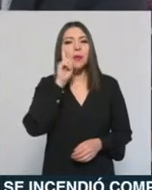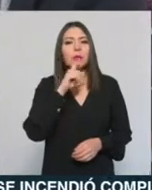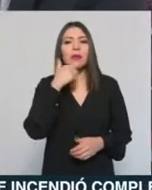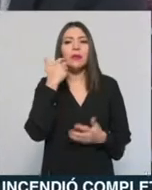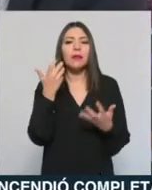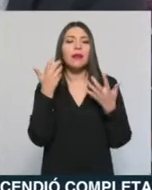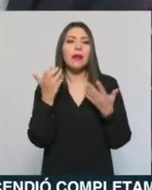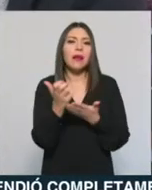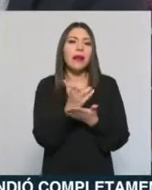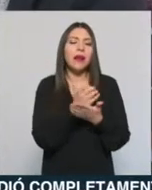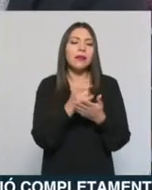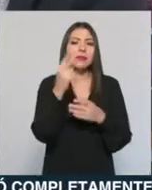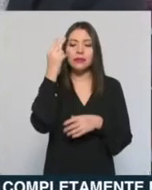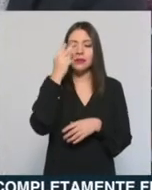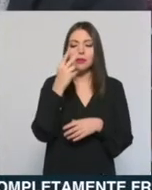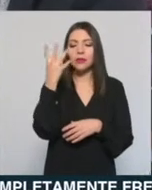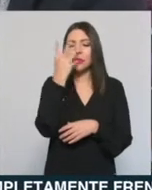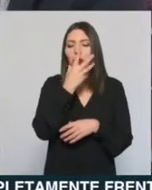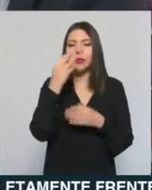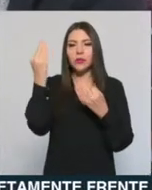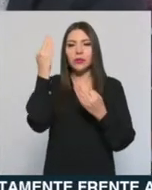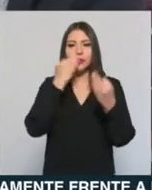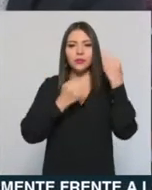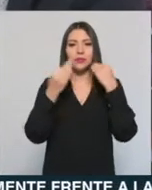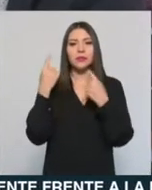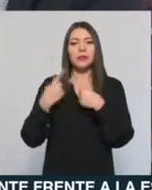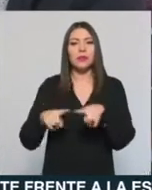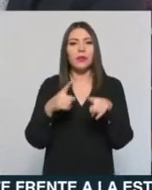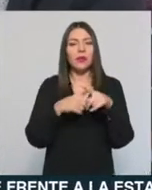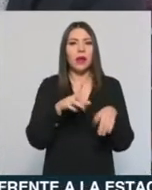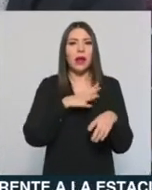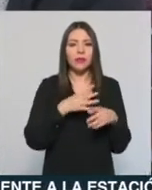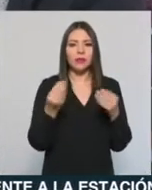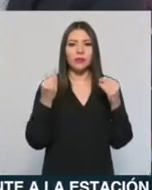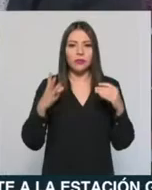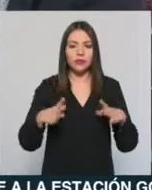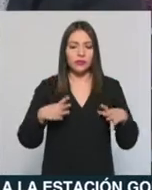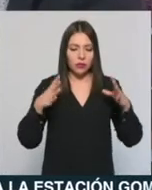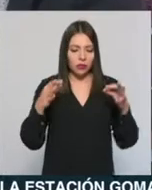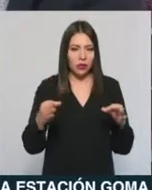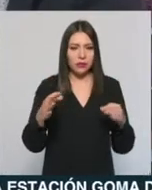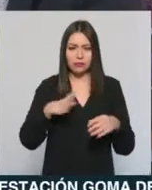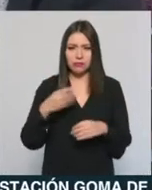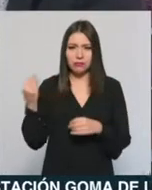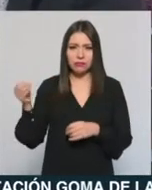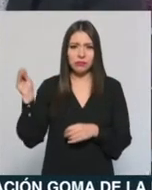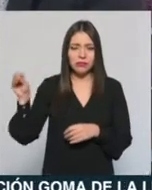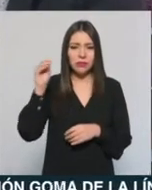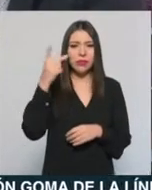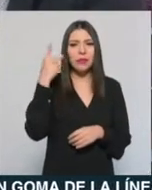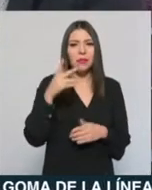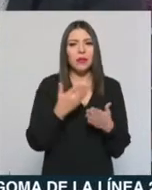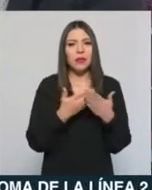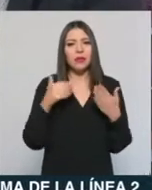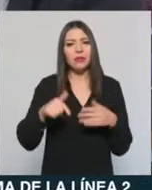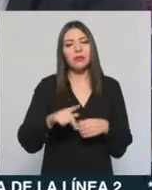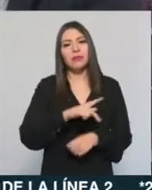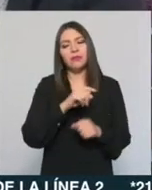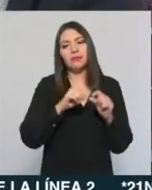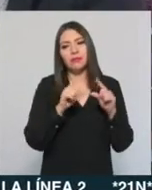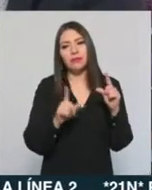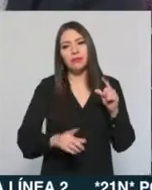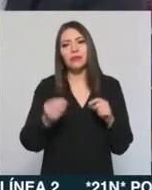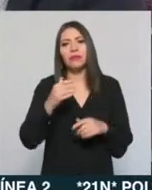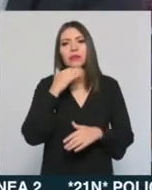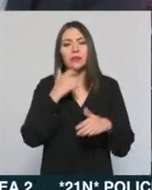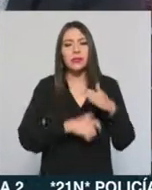Uh-huh. Hay muchas fundaciones, desgraciadamente vivimos en un país que es corrupto, ¿no? Entonces sí hay